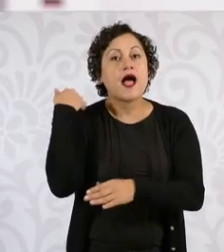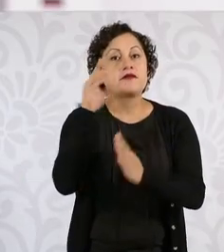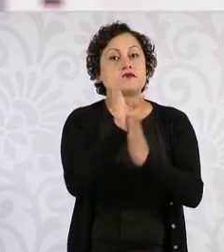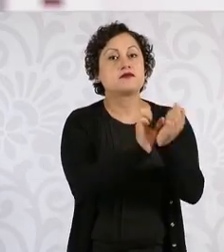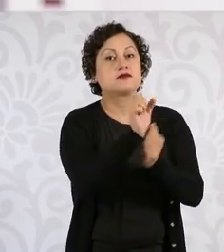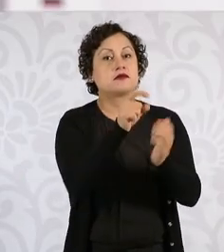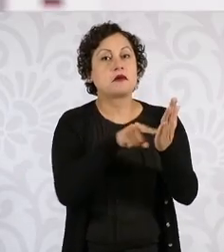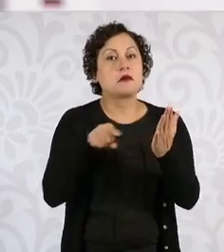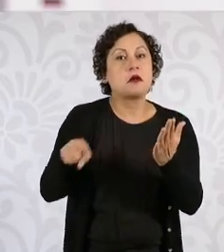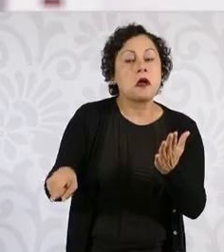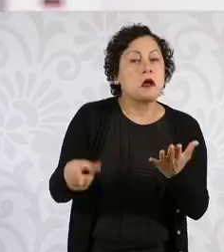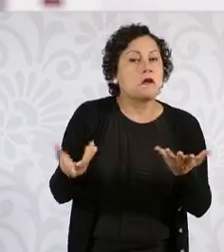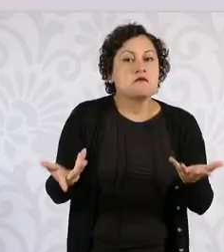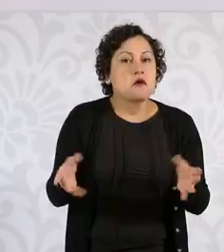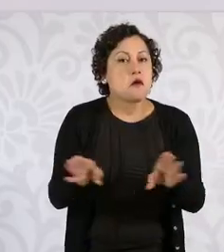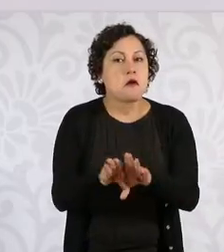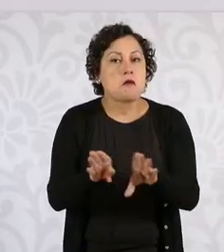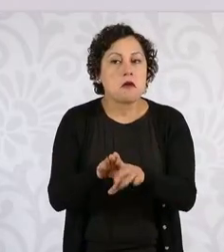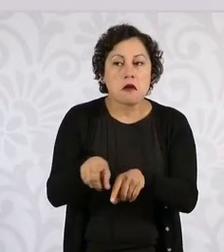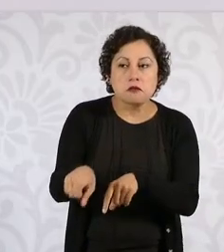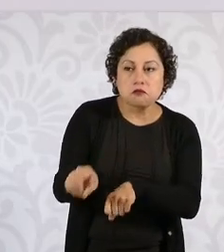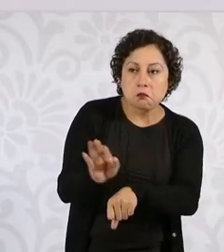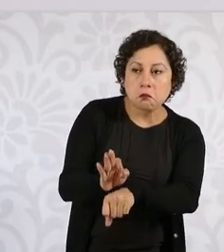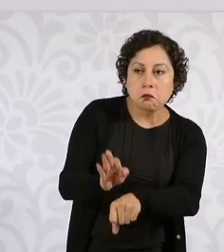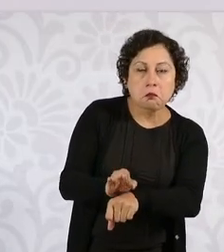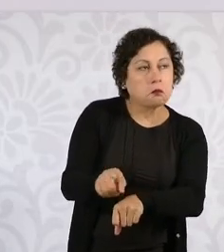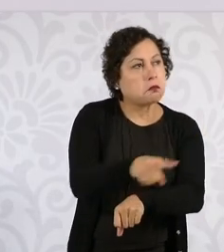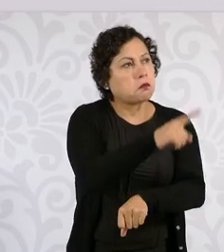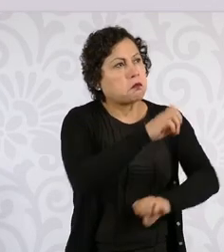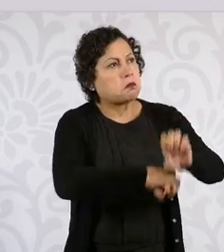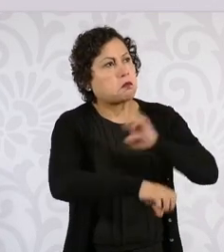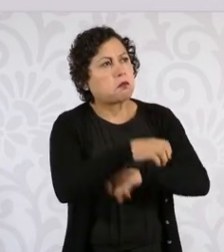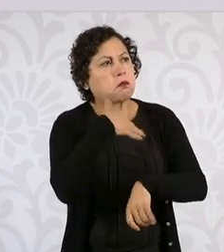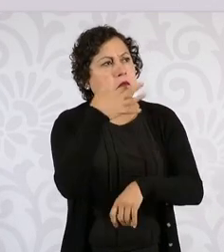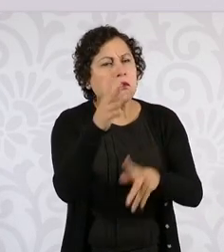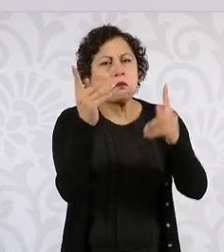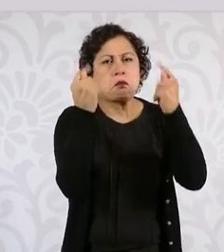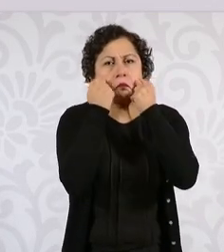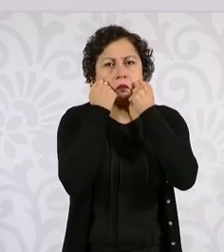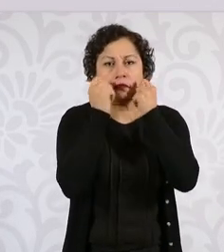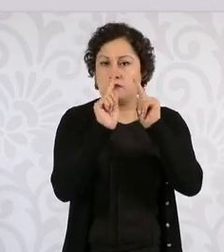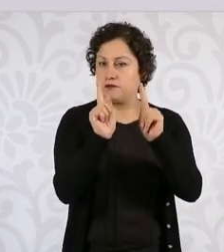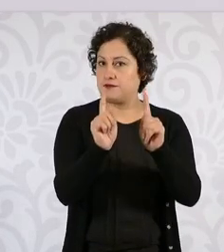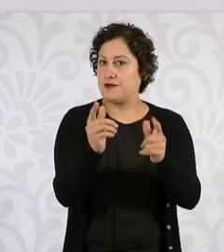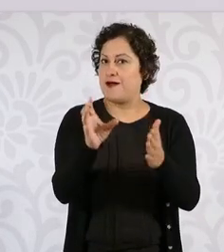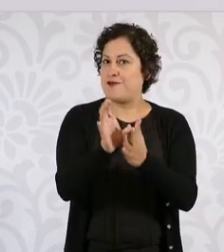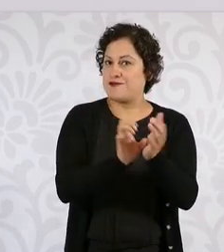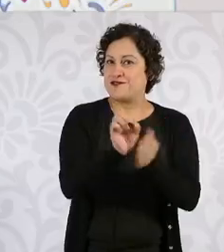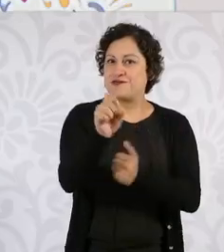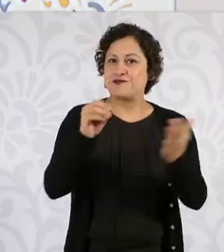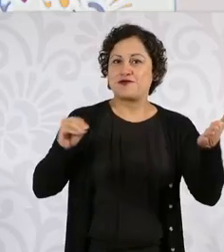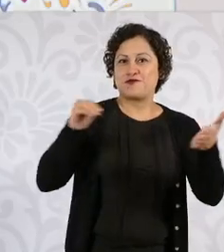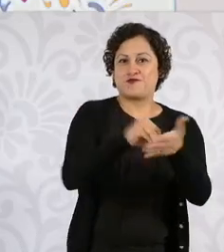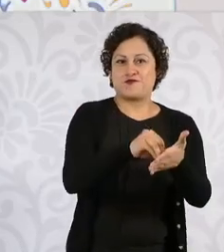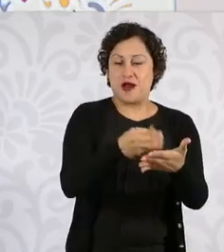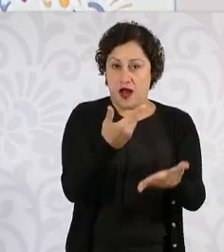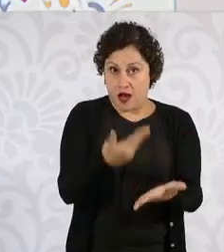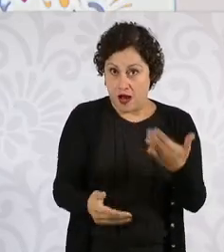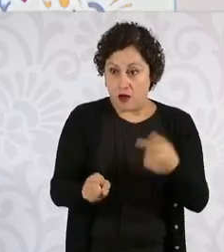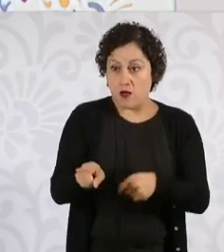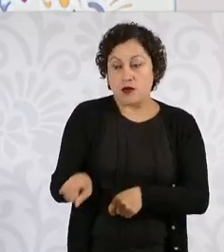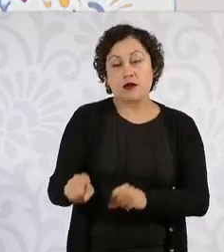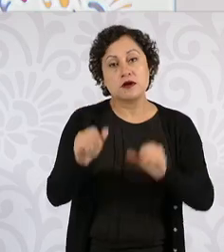reforma, sí. Y además, nuestro objetivo, que lo planteamos desde la campaña, es que CFE genere